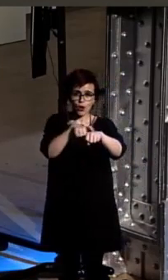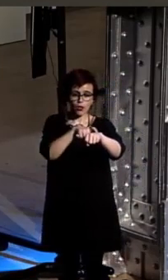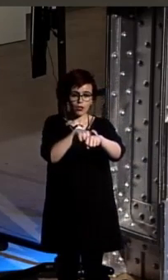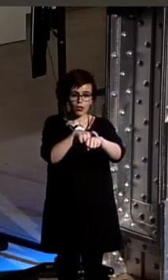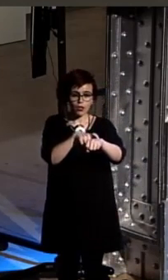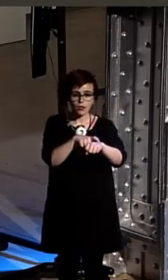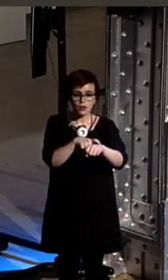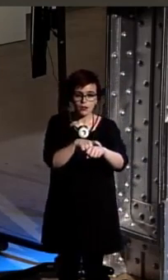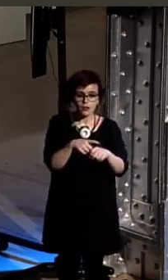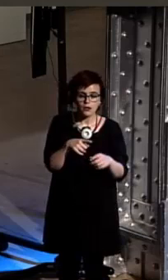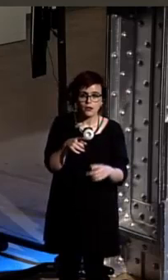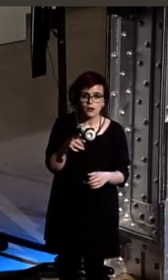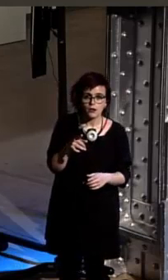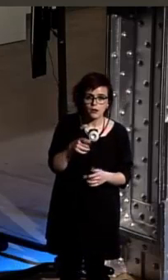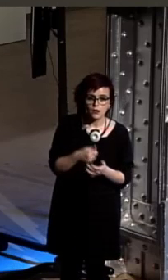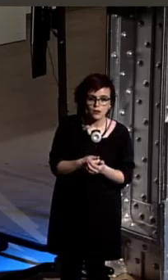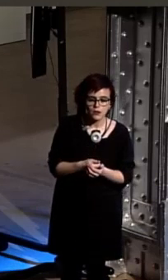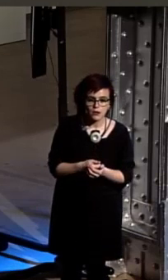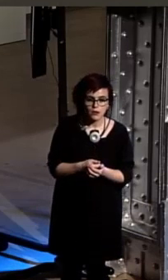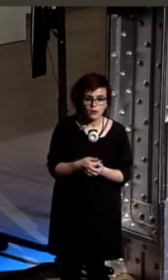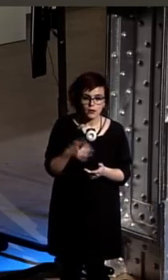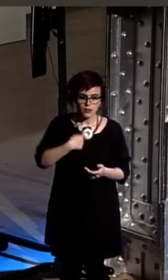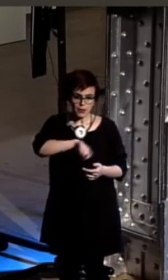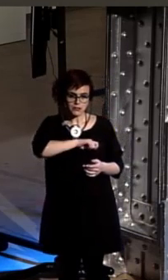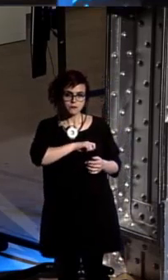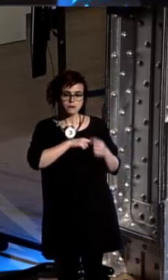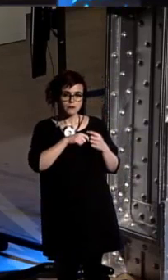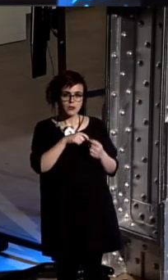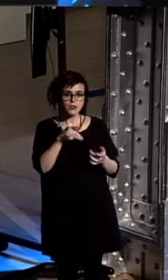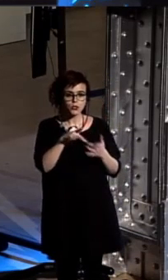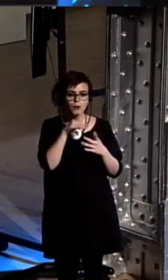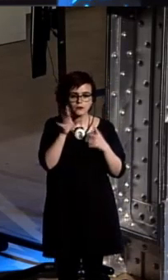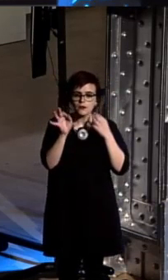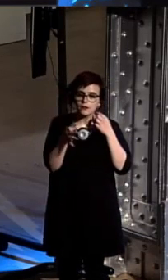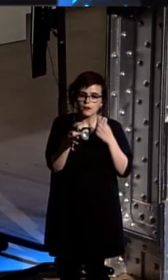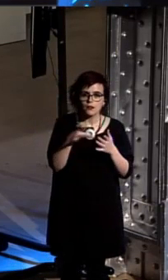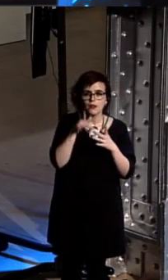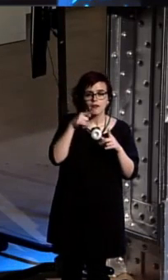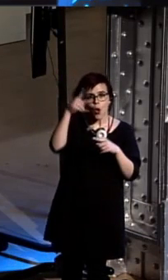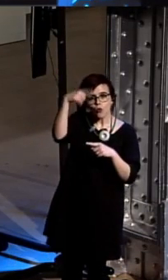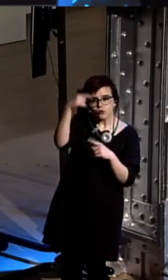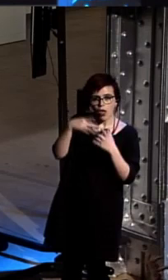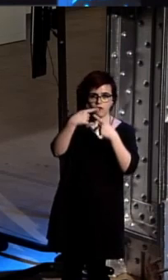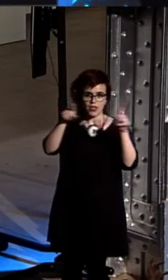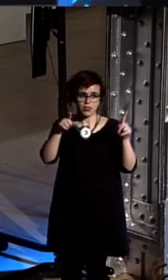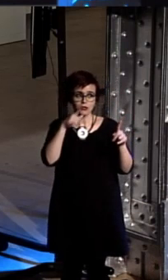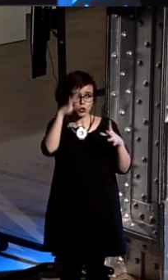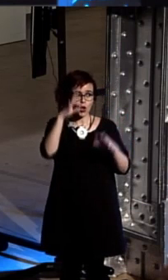en España, no sé si era más que buscaban el conflicto y que eran más expresivos.